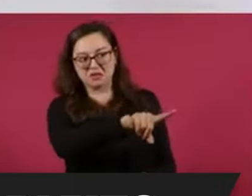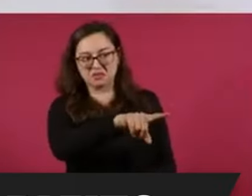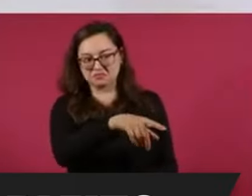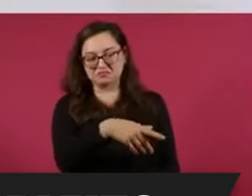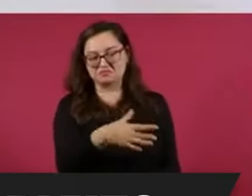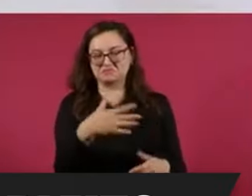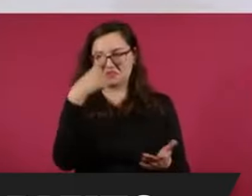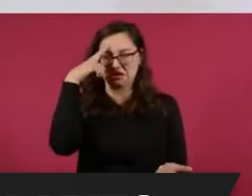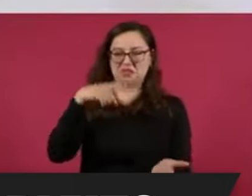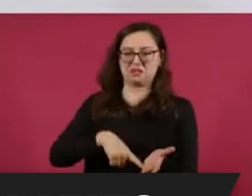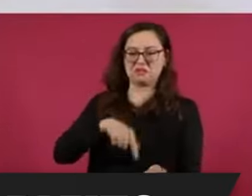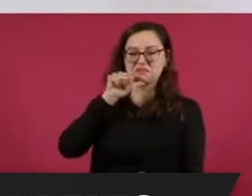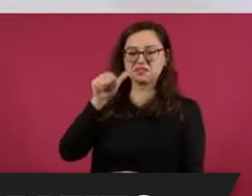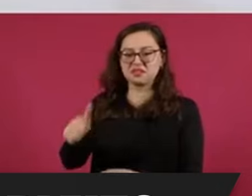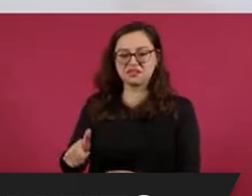Y hay